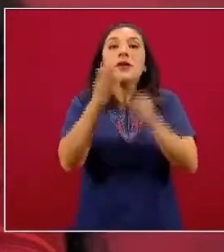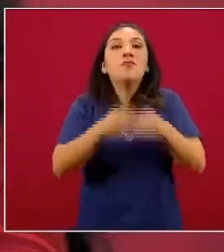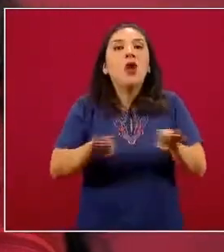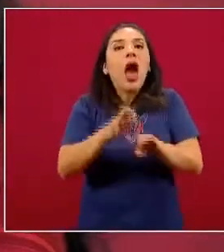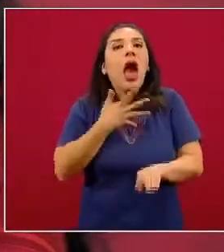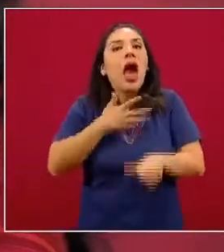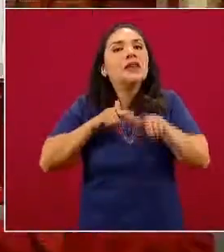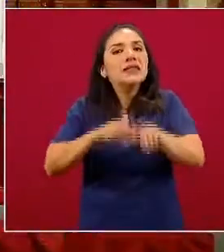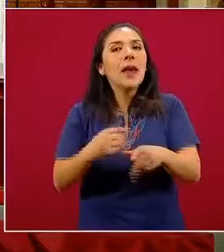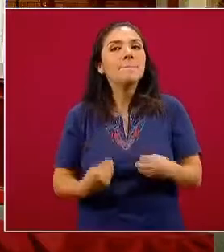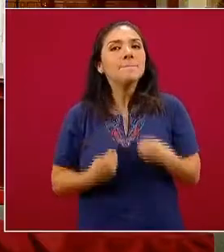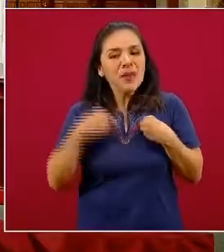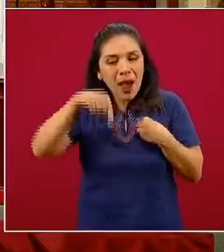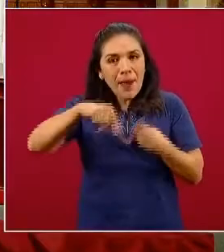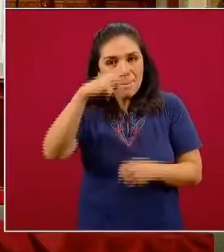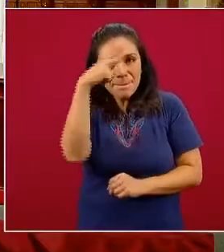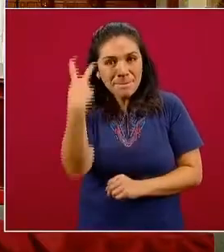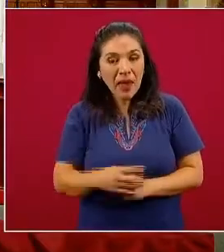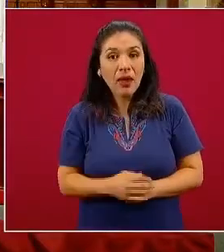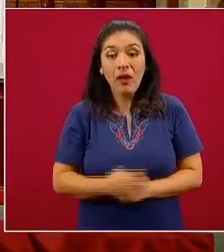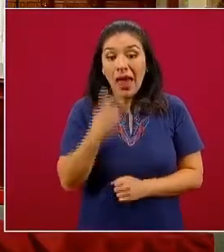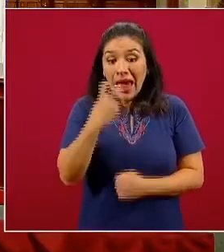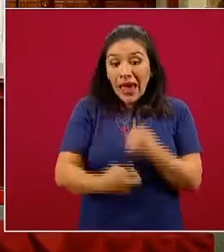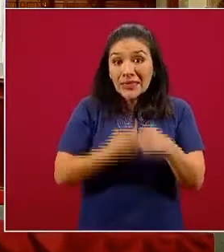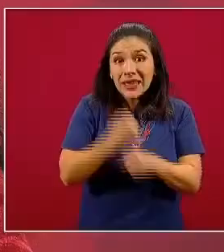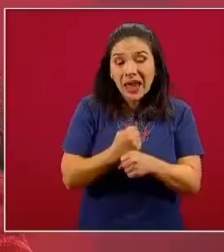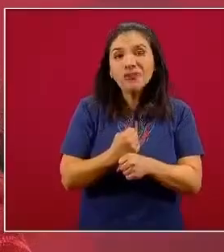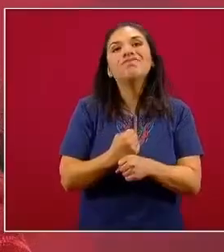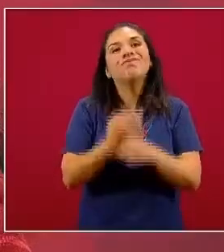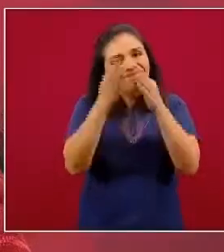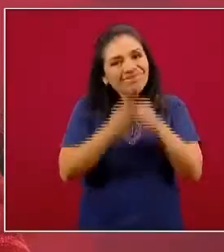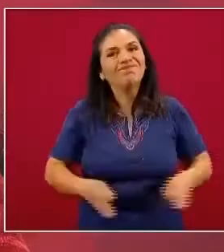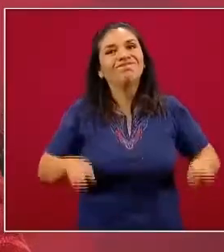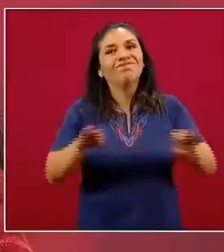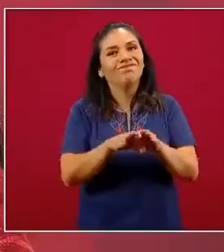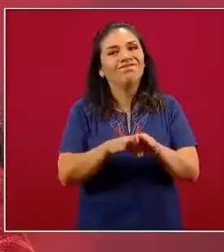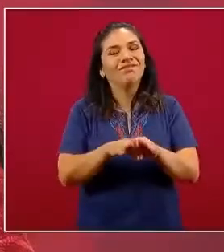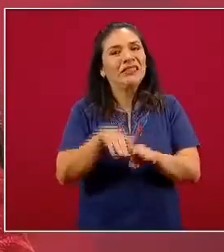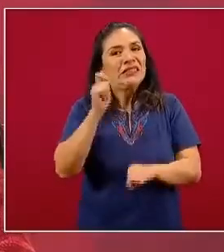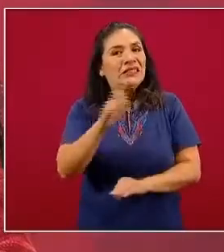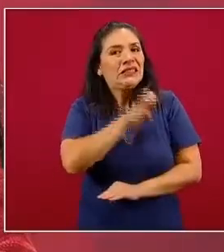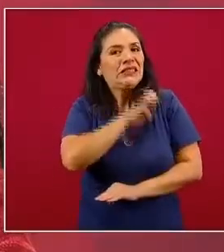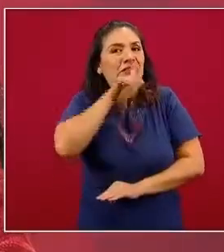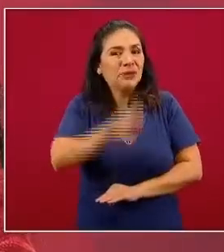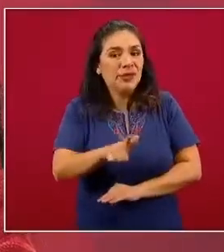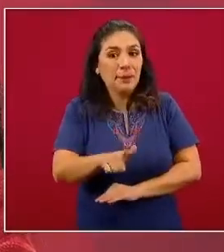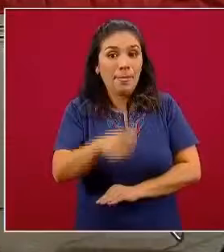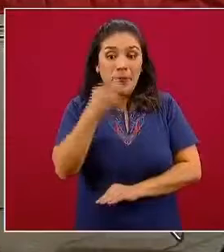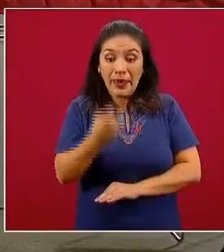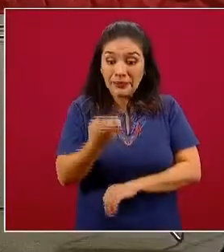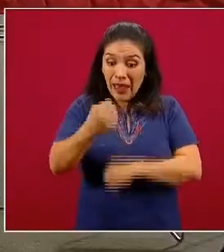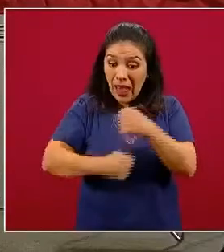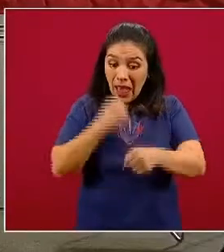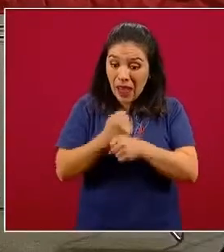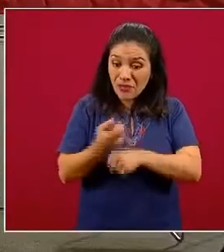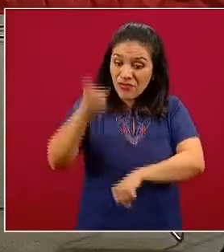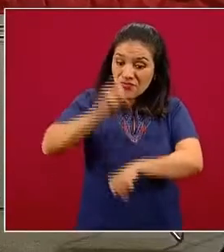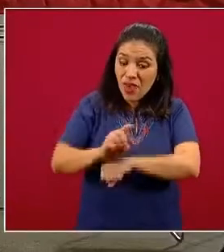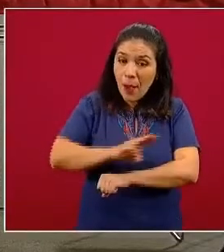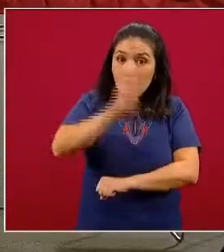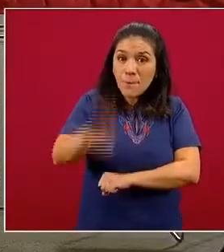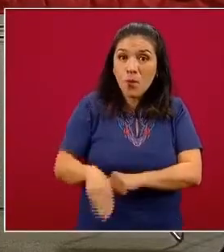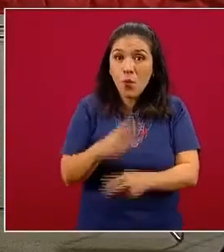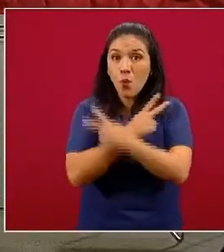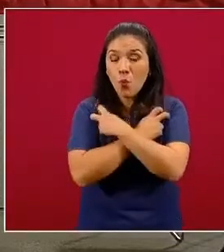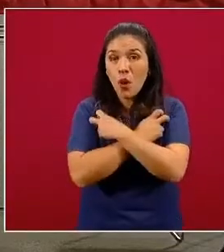viva en México. Y este año es un año muy singular. Este año, esta celebración que tiene